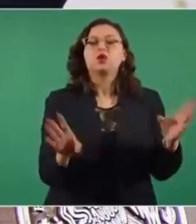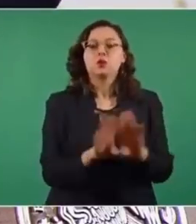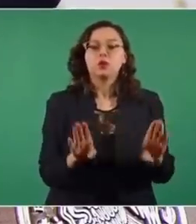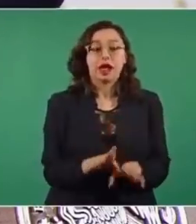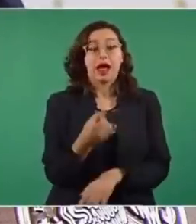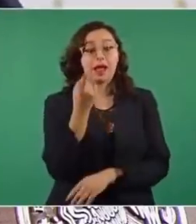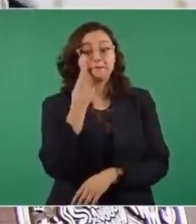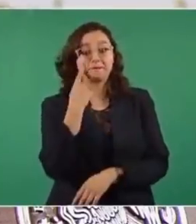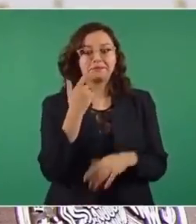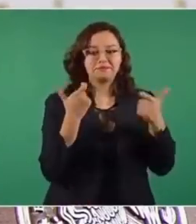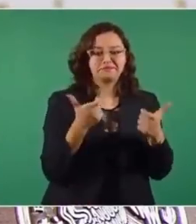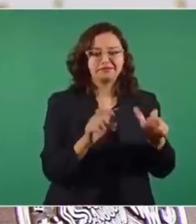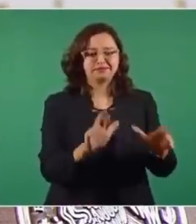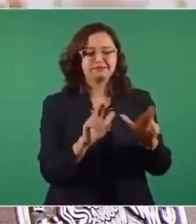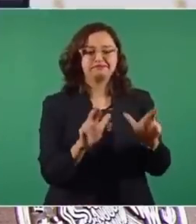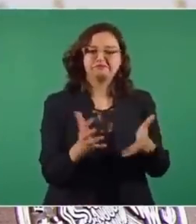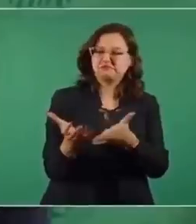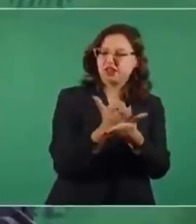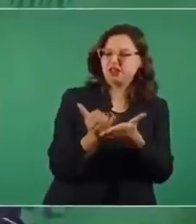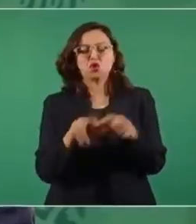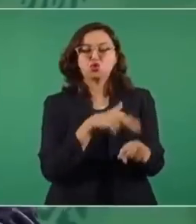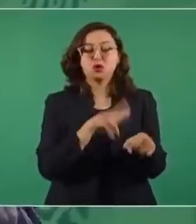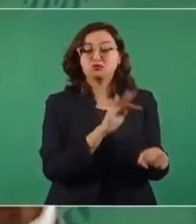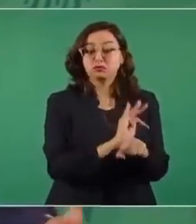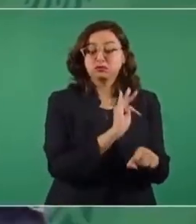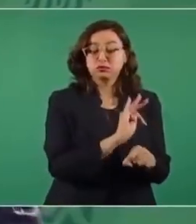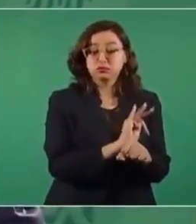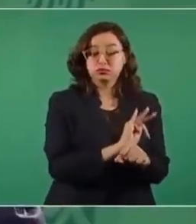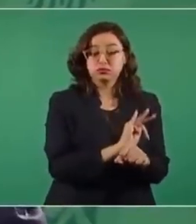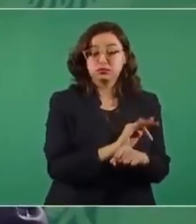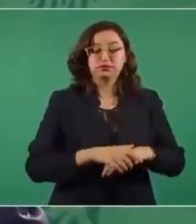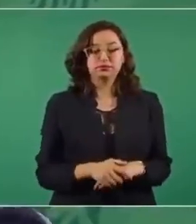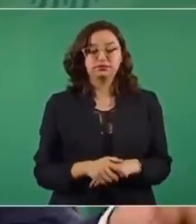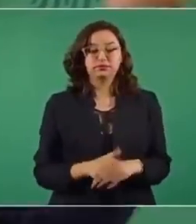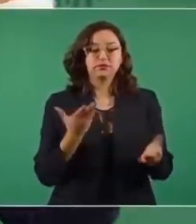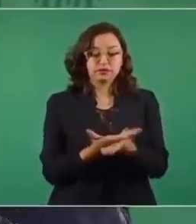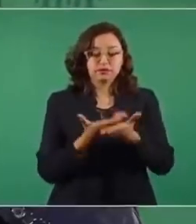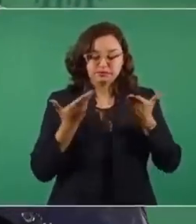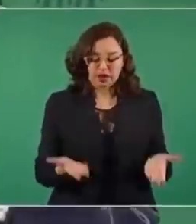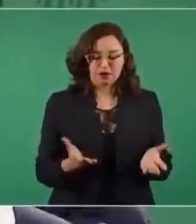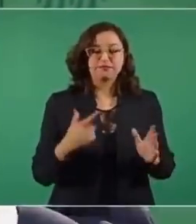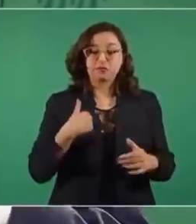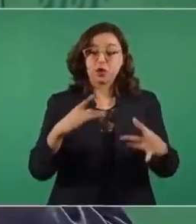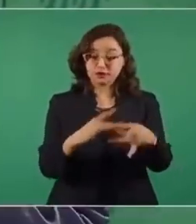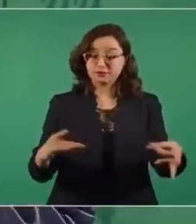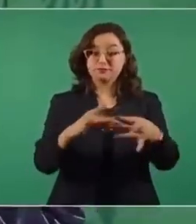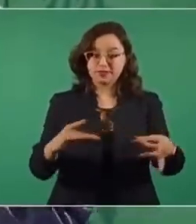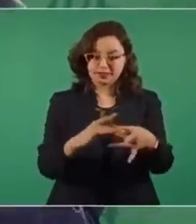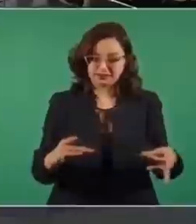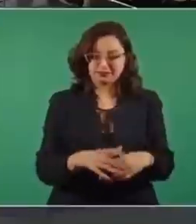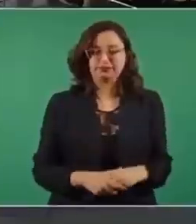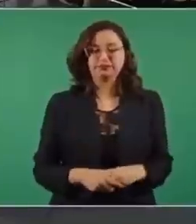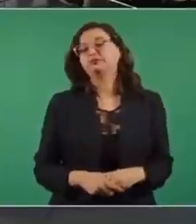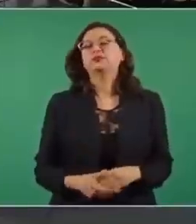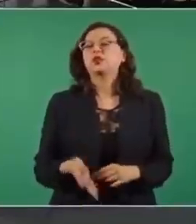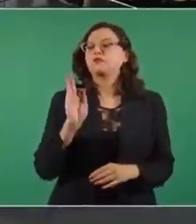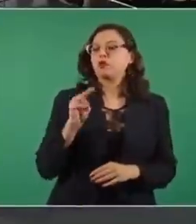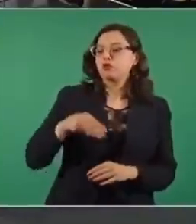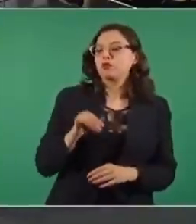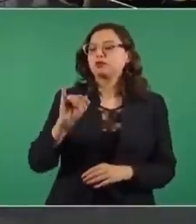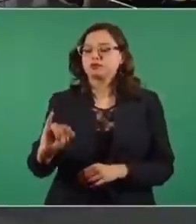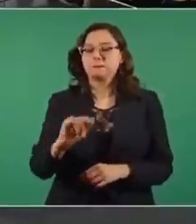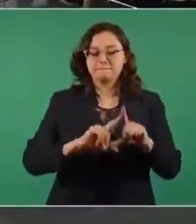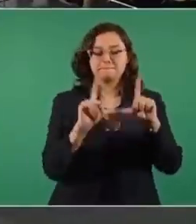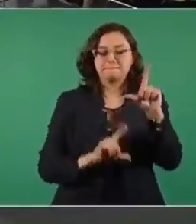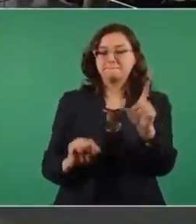vez más dinero los de arriba. Y lo ven normal. En este caso, nos corresponde, porque somos socios, por